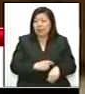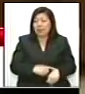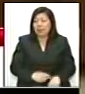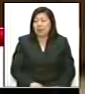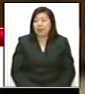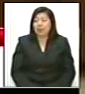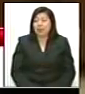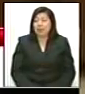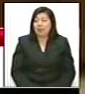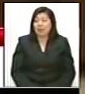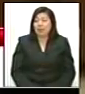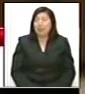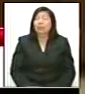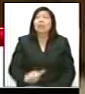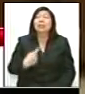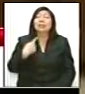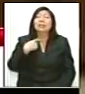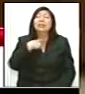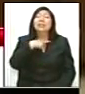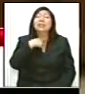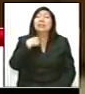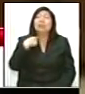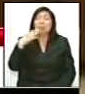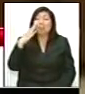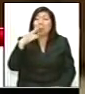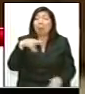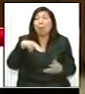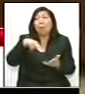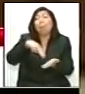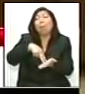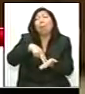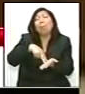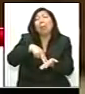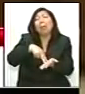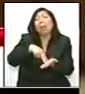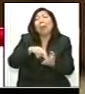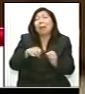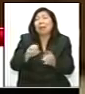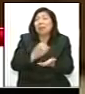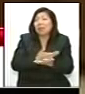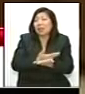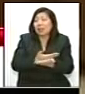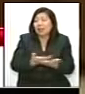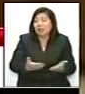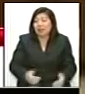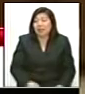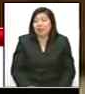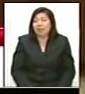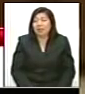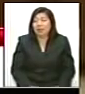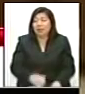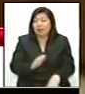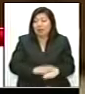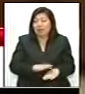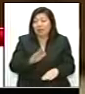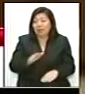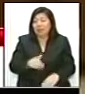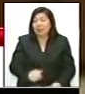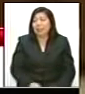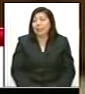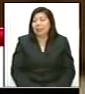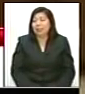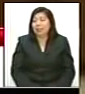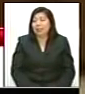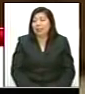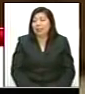la tenía con un cuchillo en la garganta, los policías parados ahí, y nadie hizo nada. Esos policías son responsables de esa muerte. Es al revés